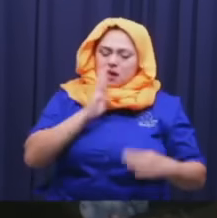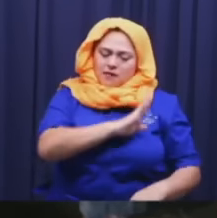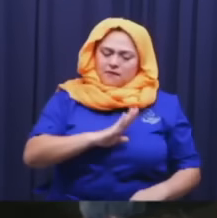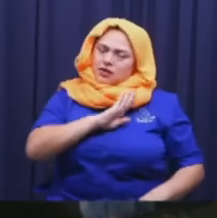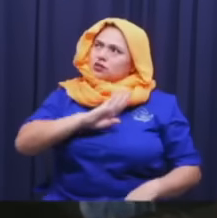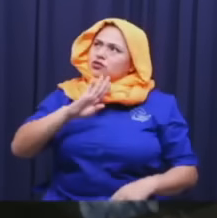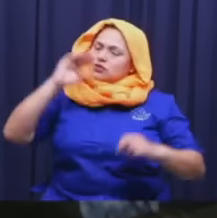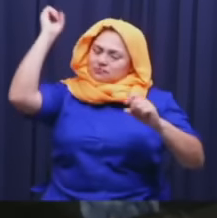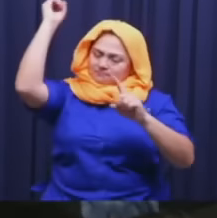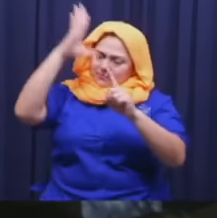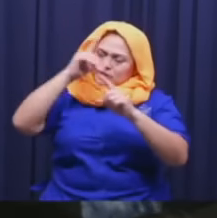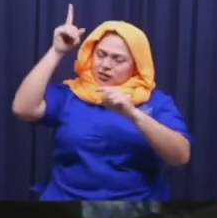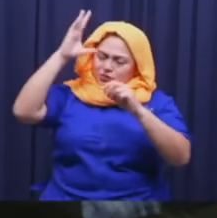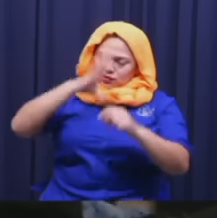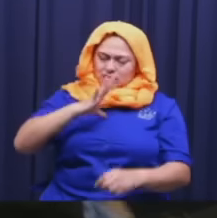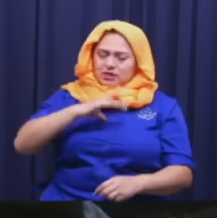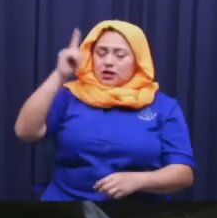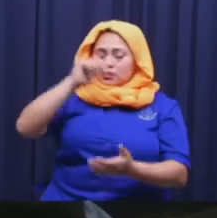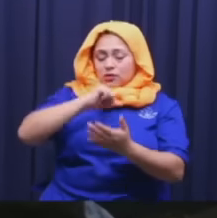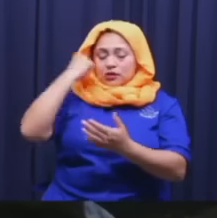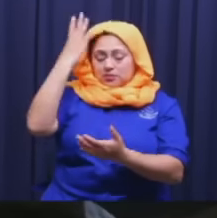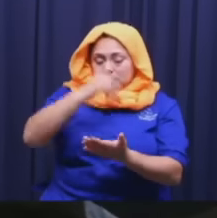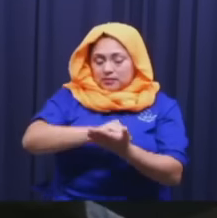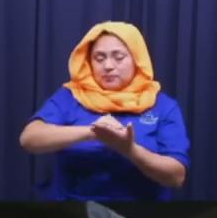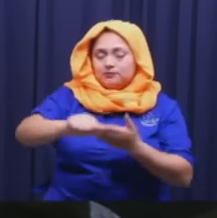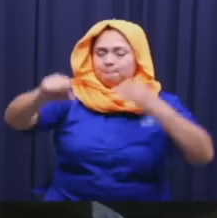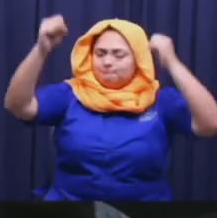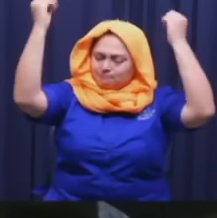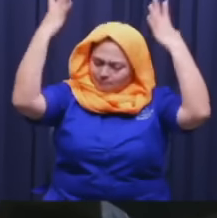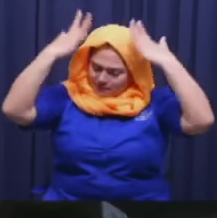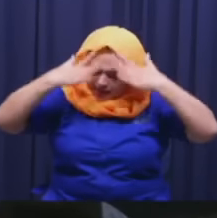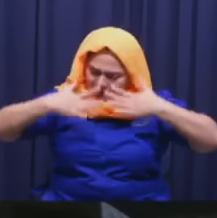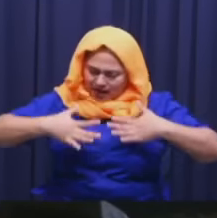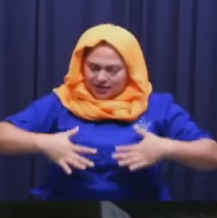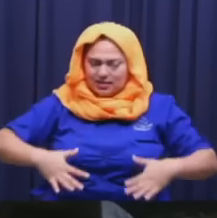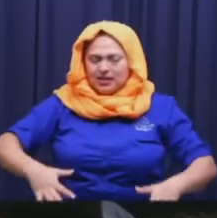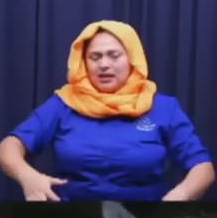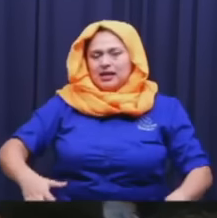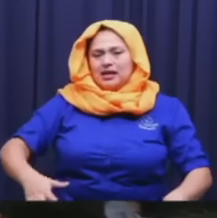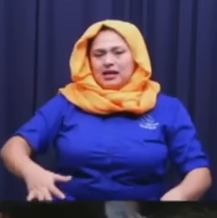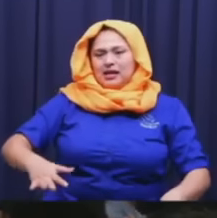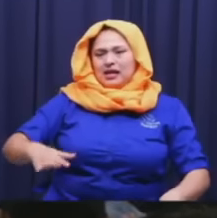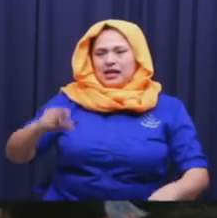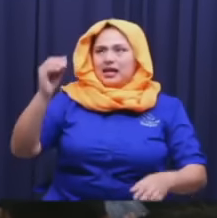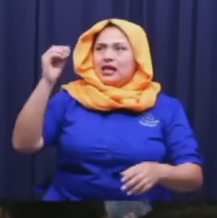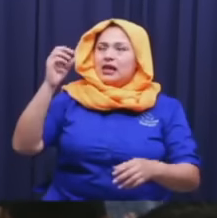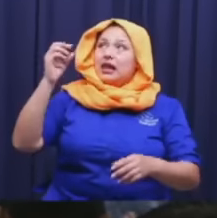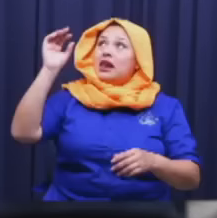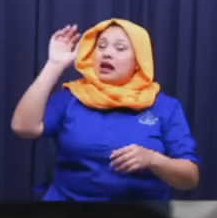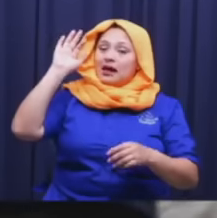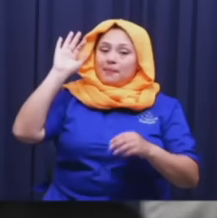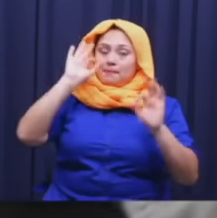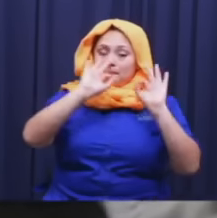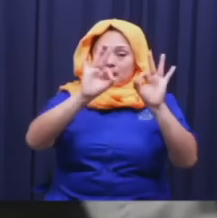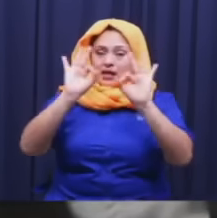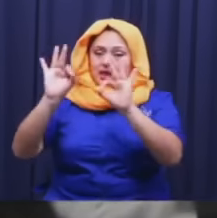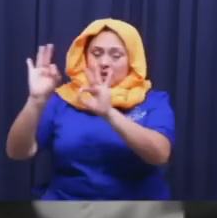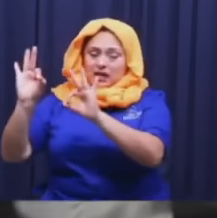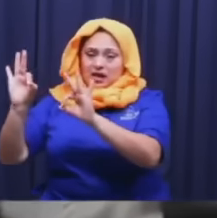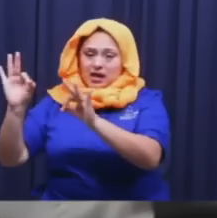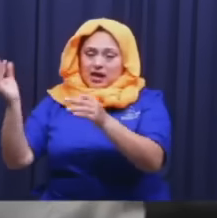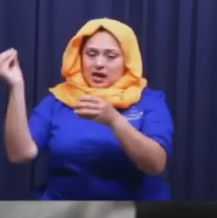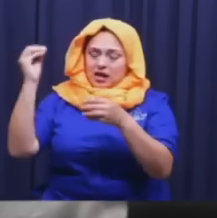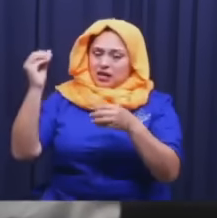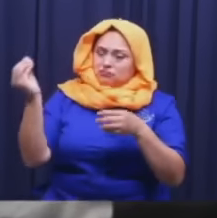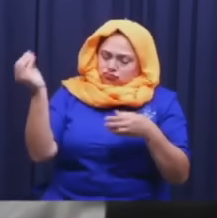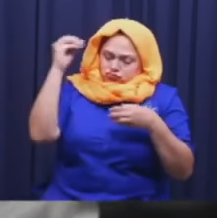Que tu Santo Espíritu, Señor, venga sobre nosotros, martille la palabra, nuestro corazón,